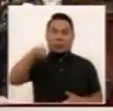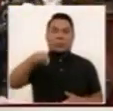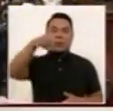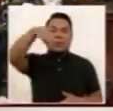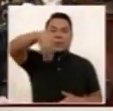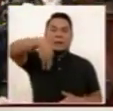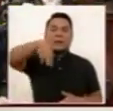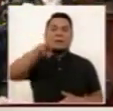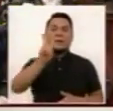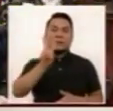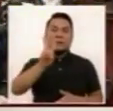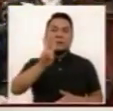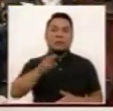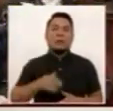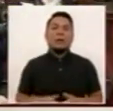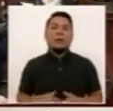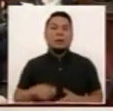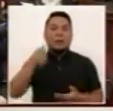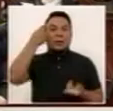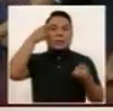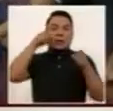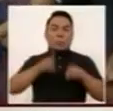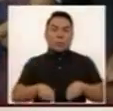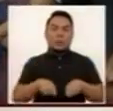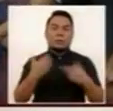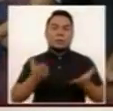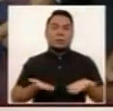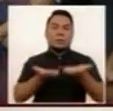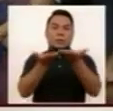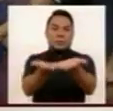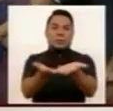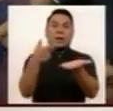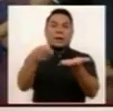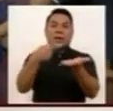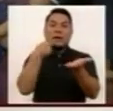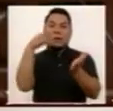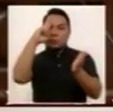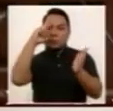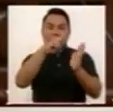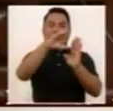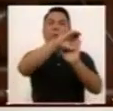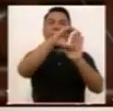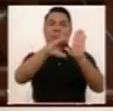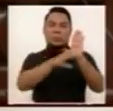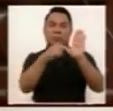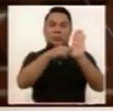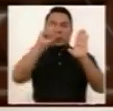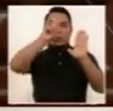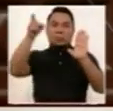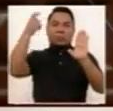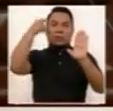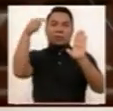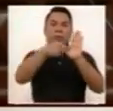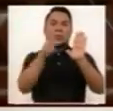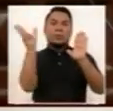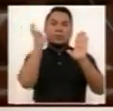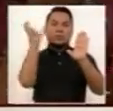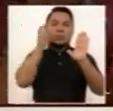Vizcarra, de acuerdo a cómo está establecido en nuestra Constitución Política. Entre